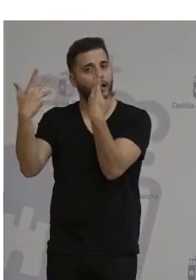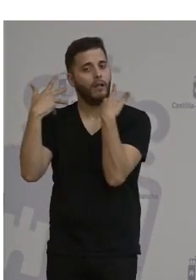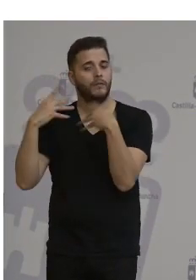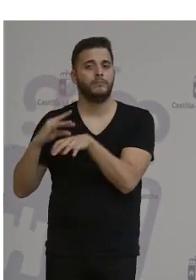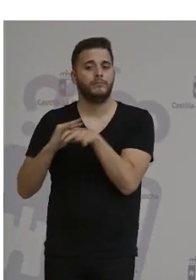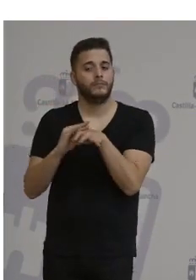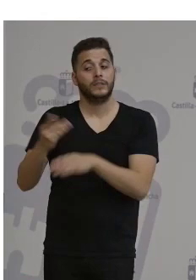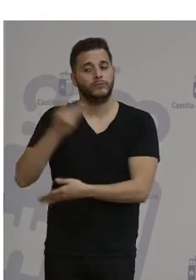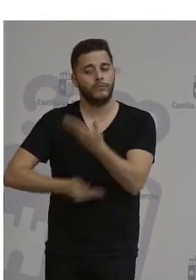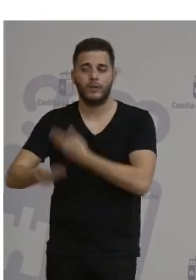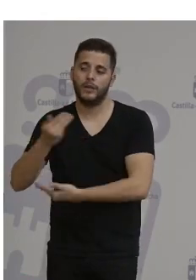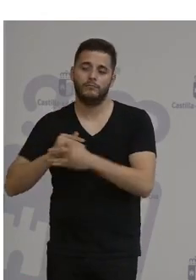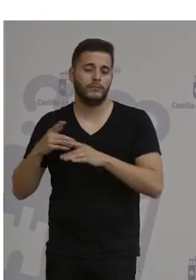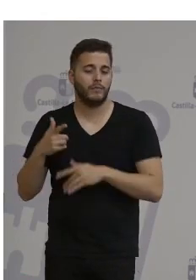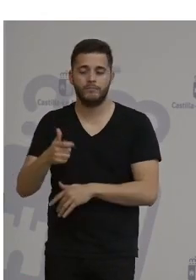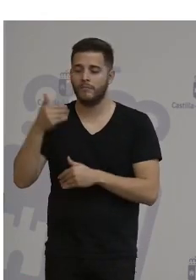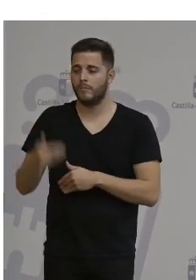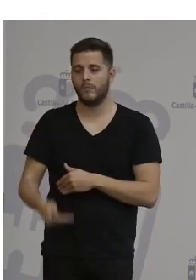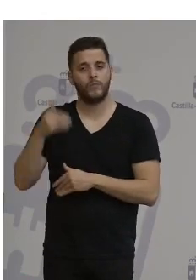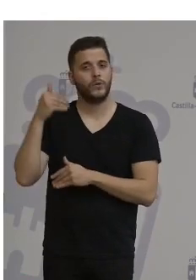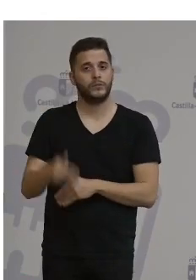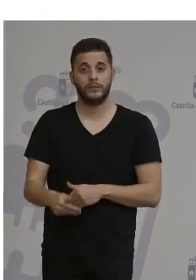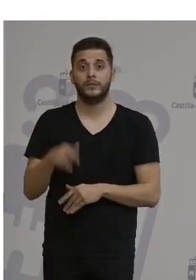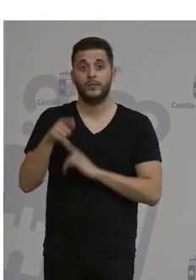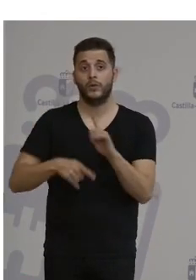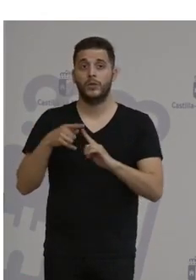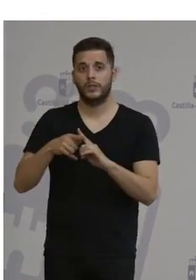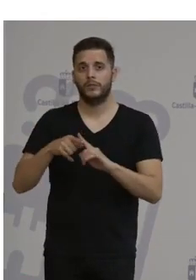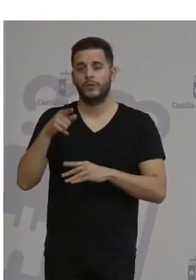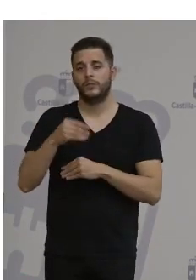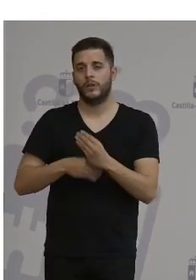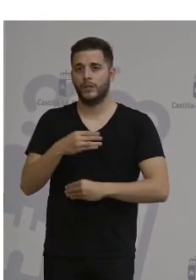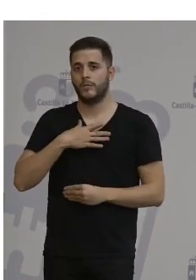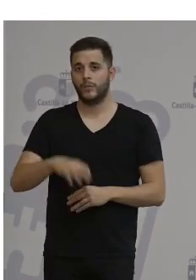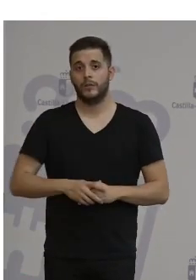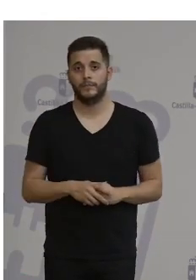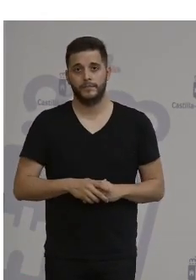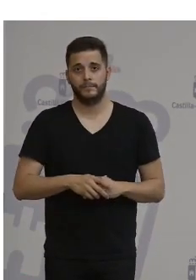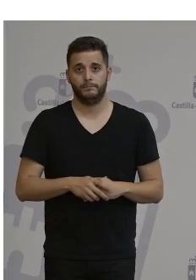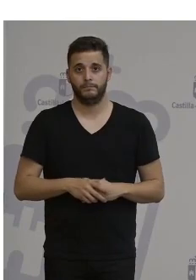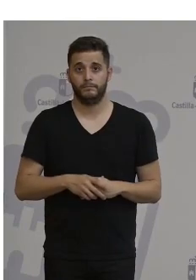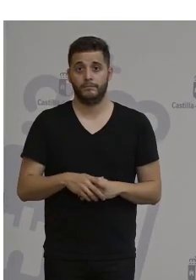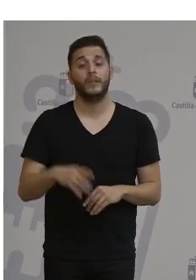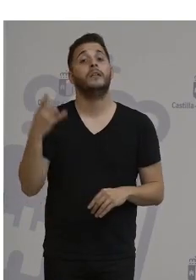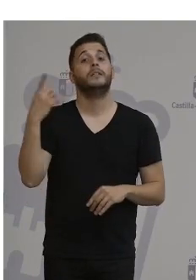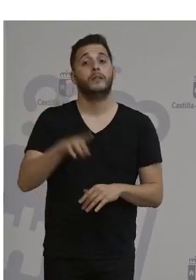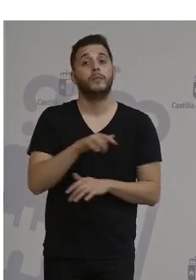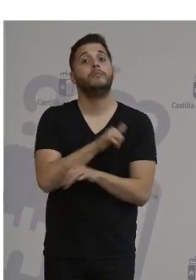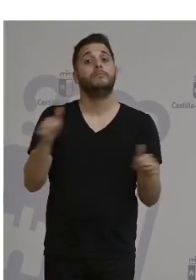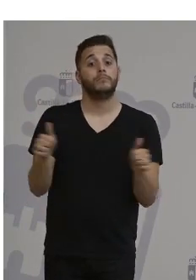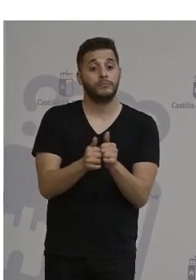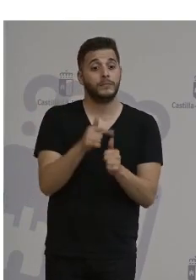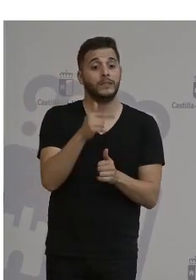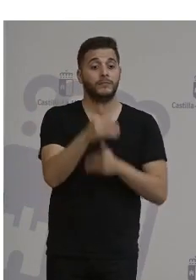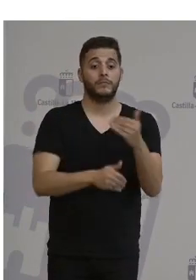colaboración fundamental y determinante para que esto haya salido bien. Del mismo modo, también nos han seguido acompañando en el proceso de